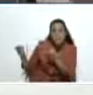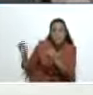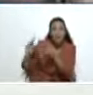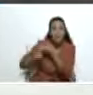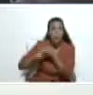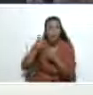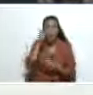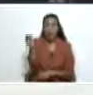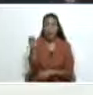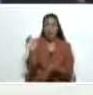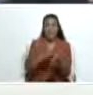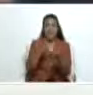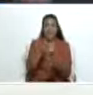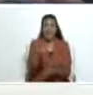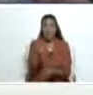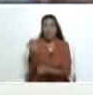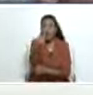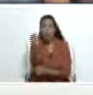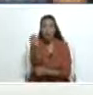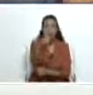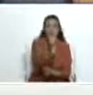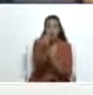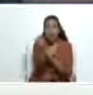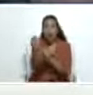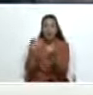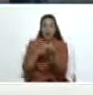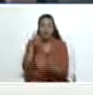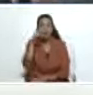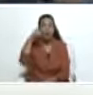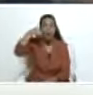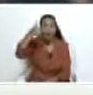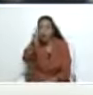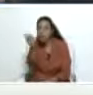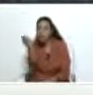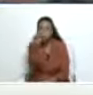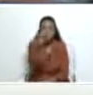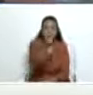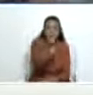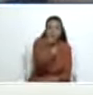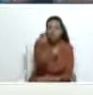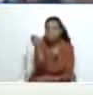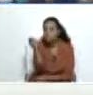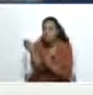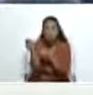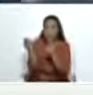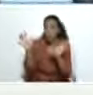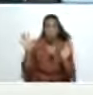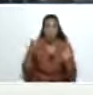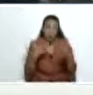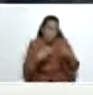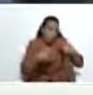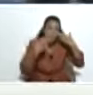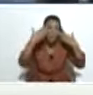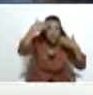empezó a filmar. Ahí están los videitos, ¿verdad? Silvia empieza a filmar y yo le digo, no, yo tengo que